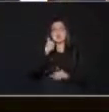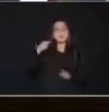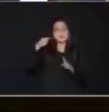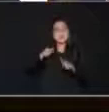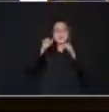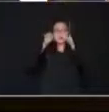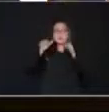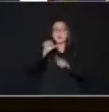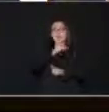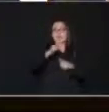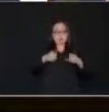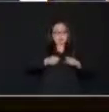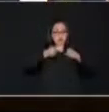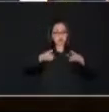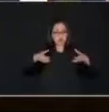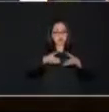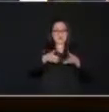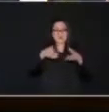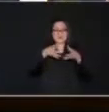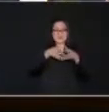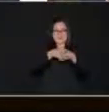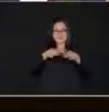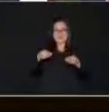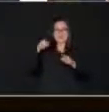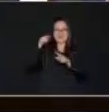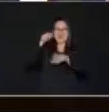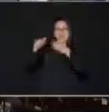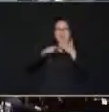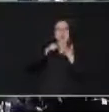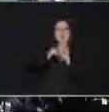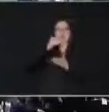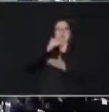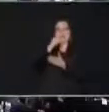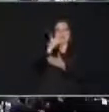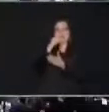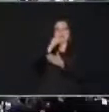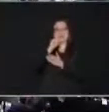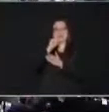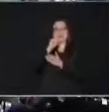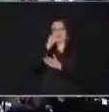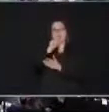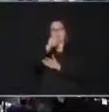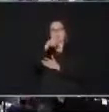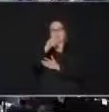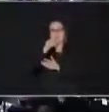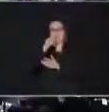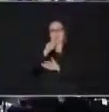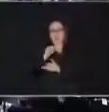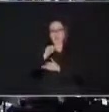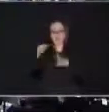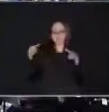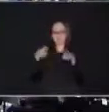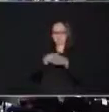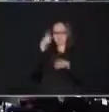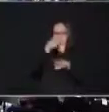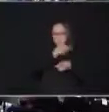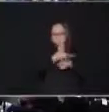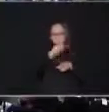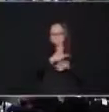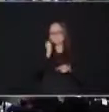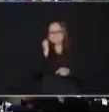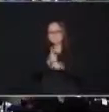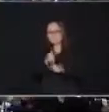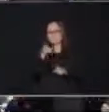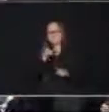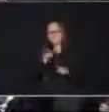a poder. Es decir, cuando todo, cuando toda la manzana está carcomida y solamente el